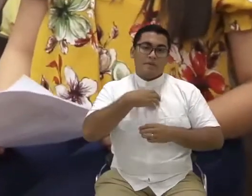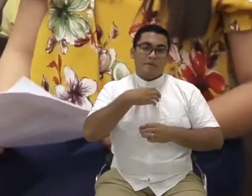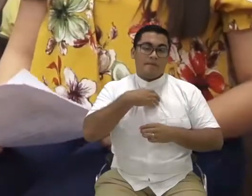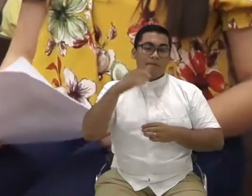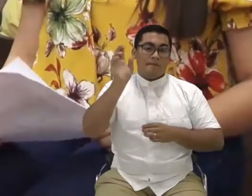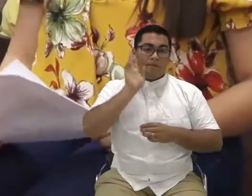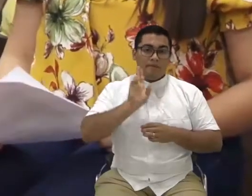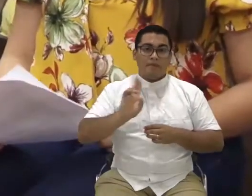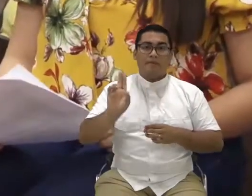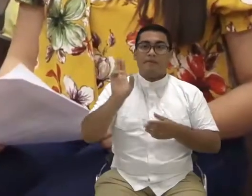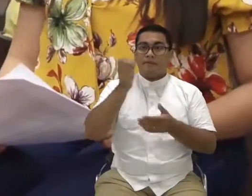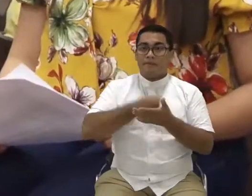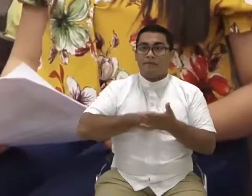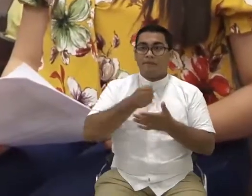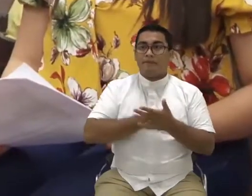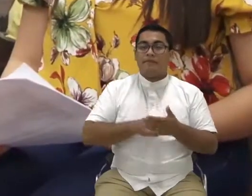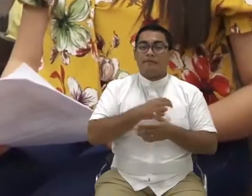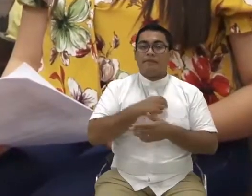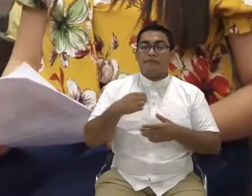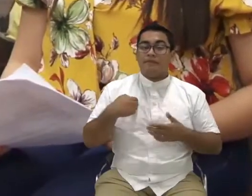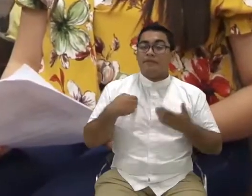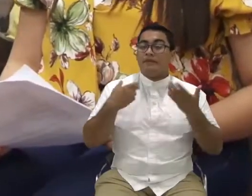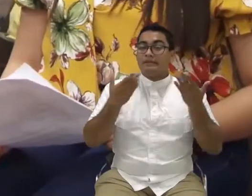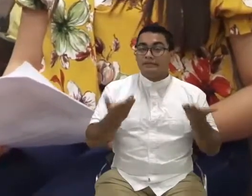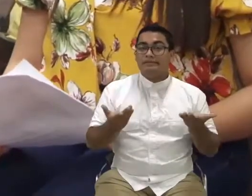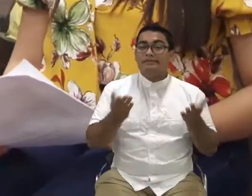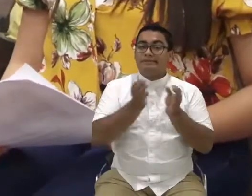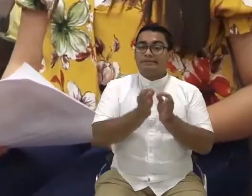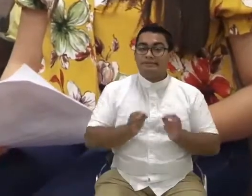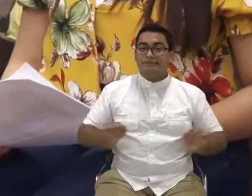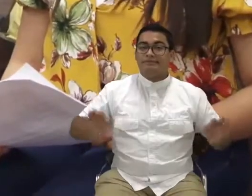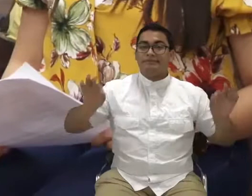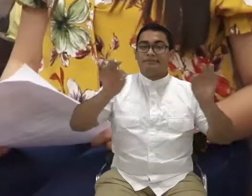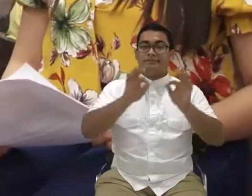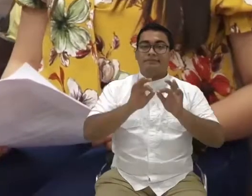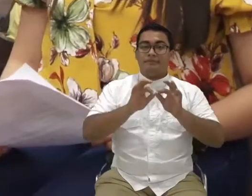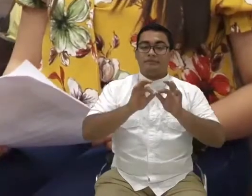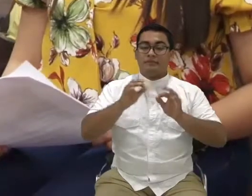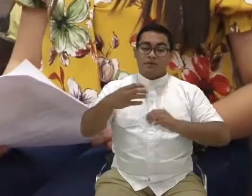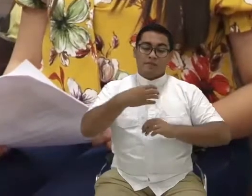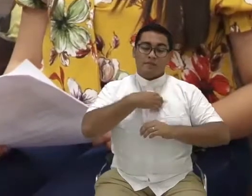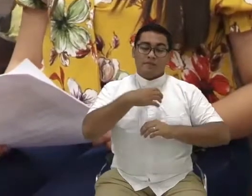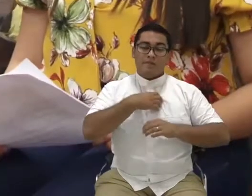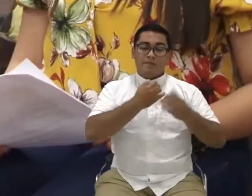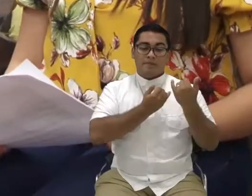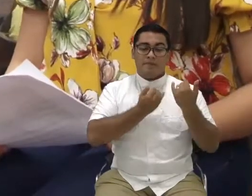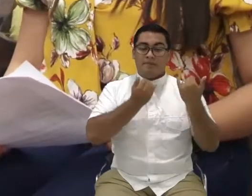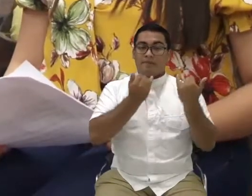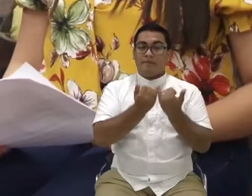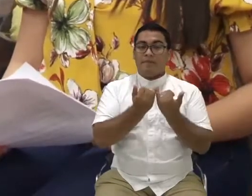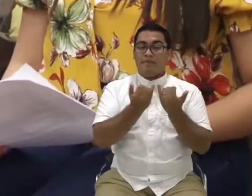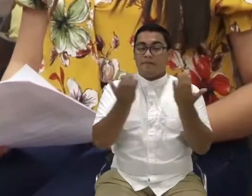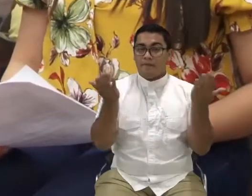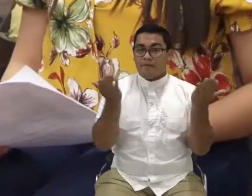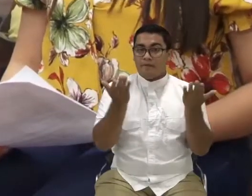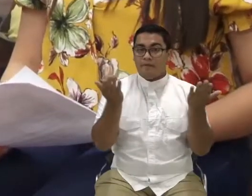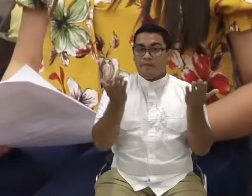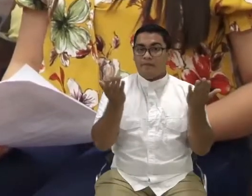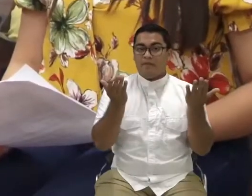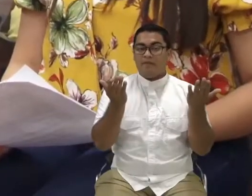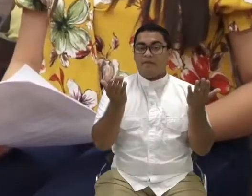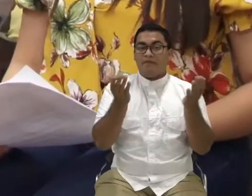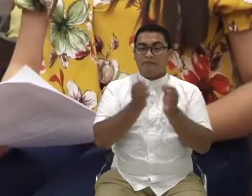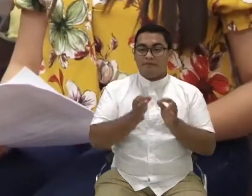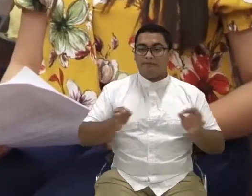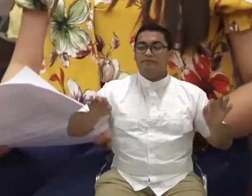hecho esfuerzo porque no solamente es lo que se hace hacia afuera, sino también fortalecer a lo interno de nuestras instituciones la cultura de prevención. Para